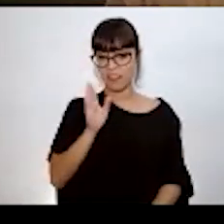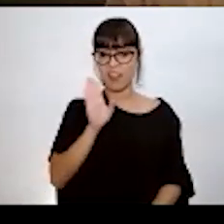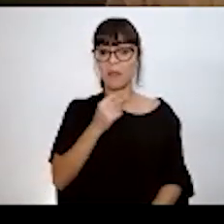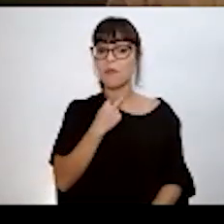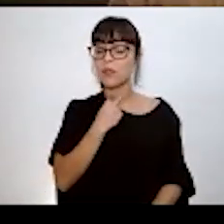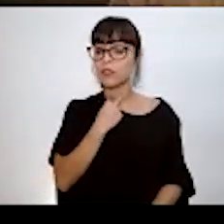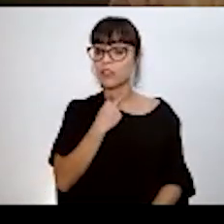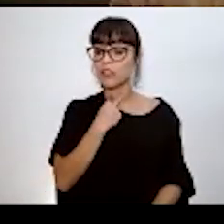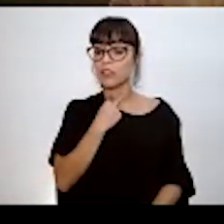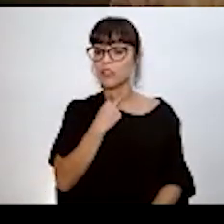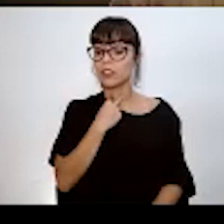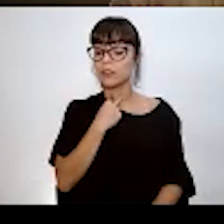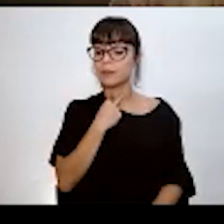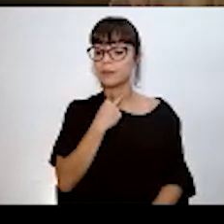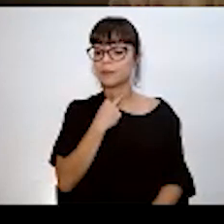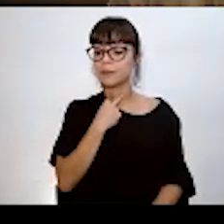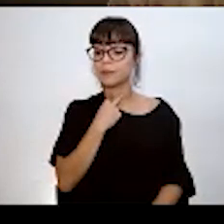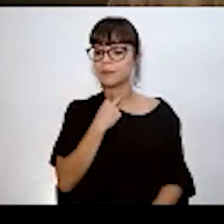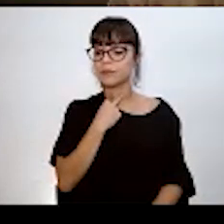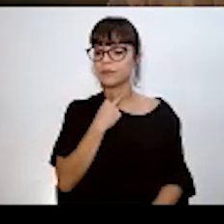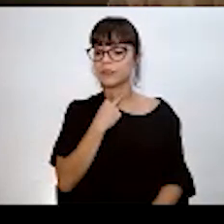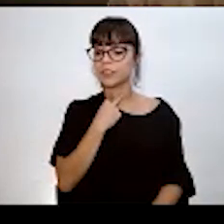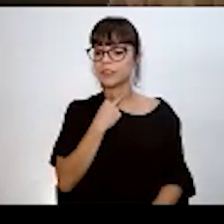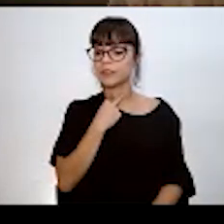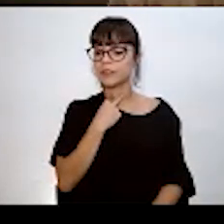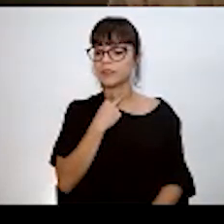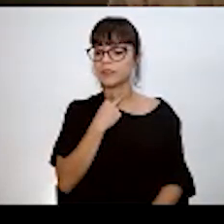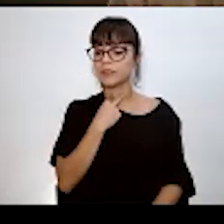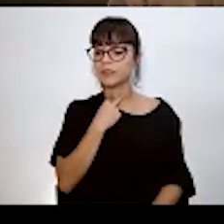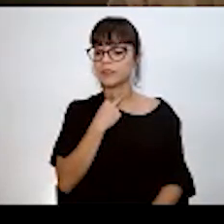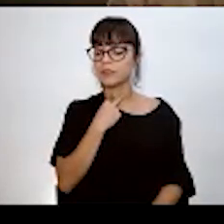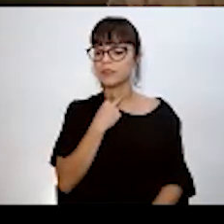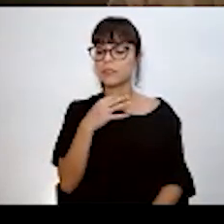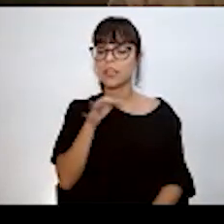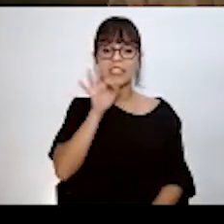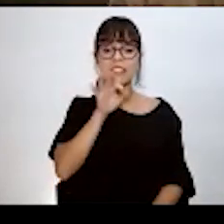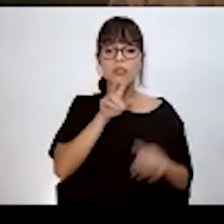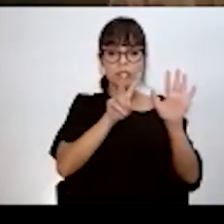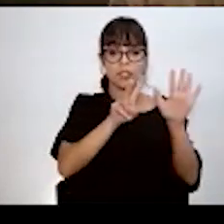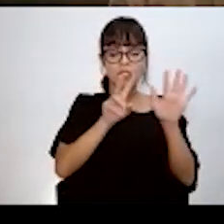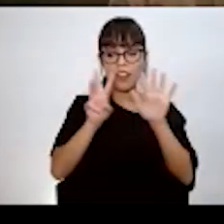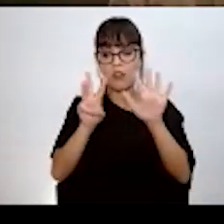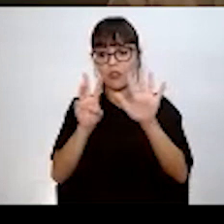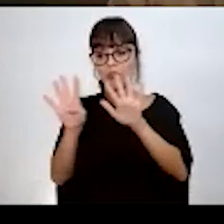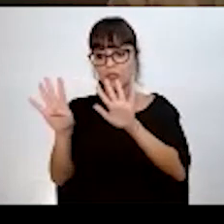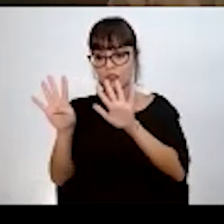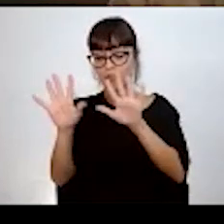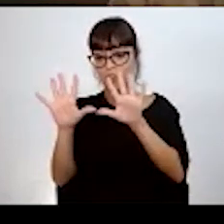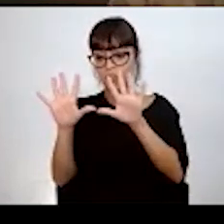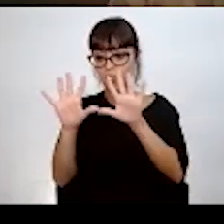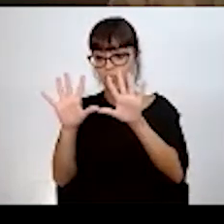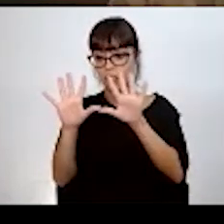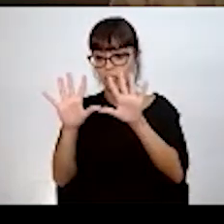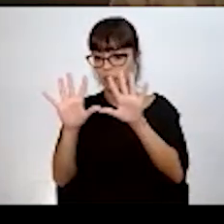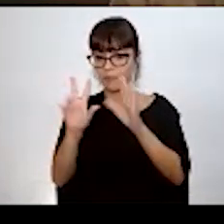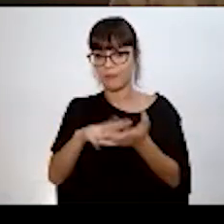con los enterramientos. Mencionó siglo 7, 8, hasta 10, la necrópolis funeraria, y después,